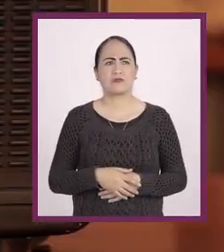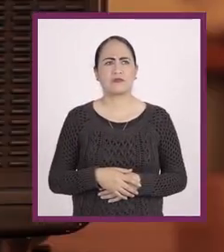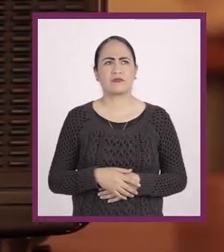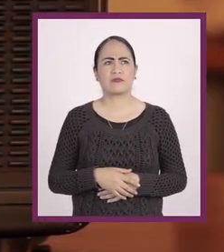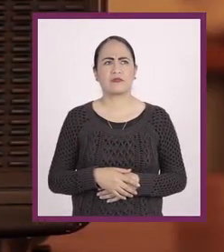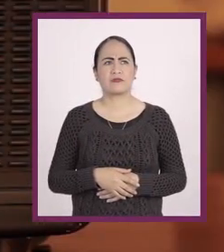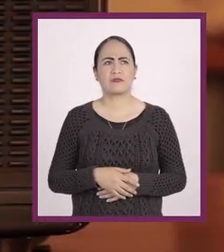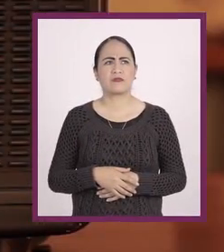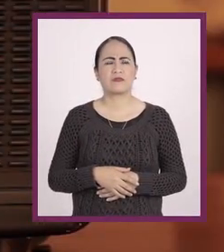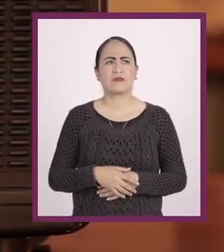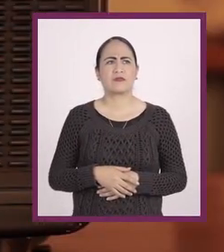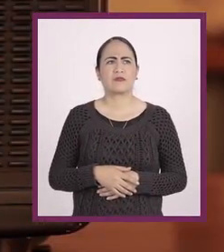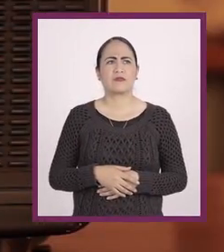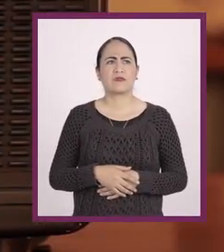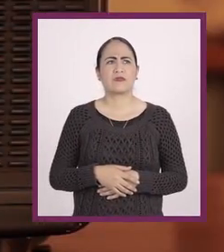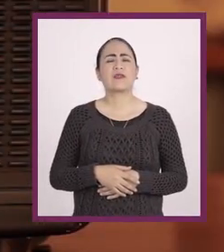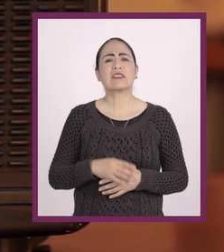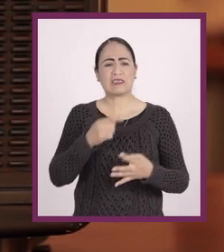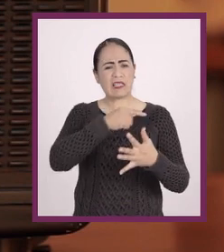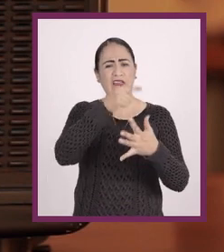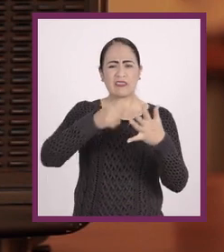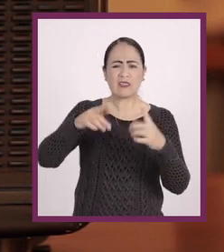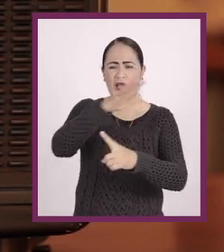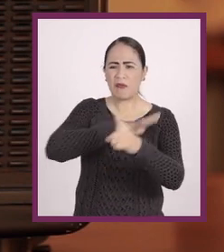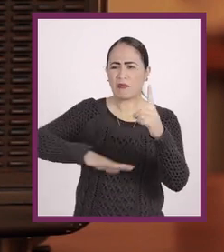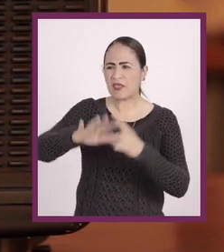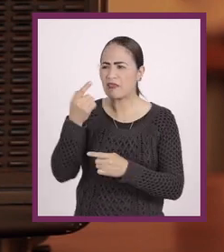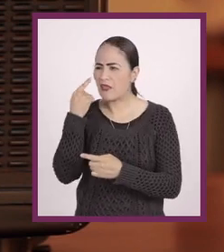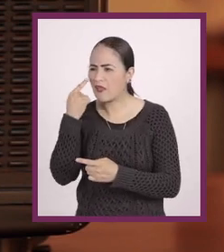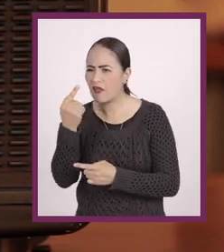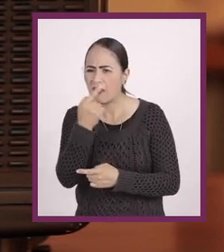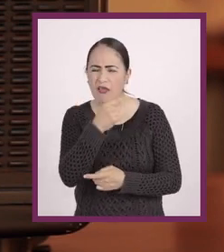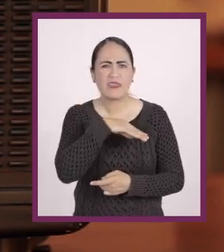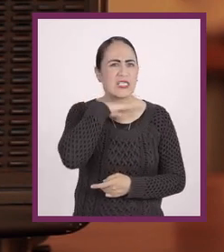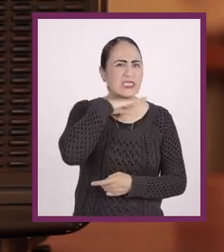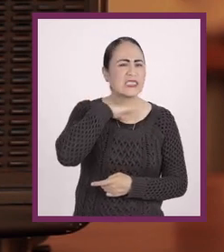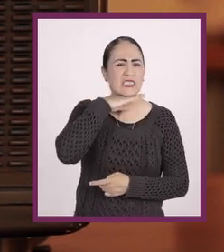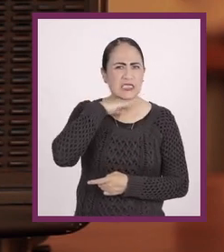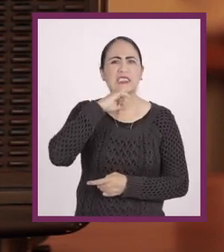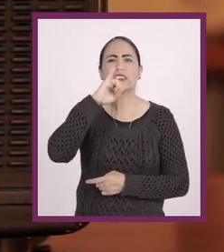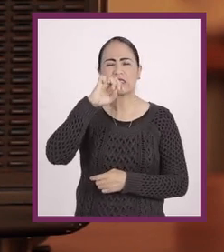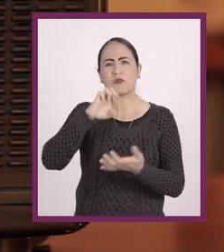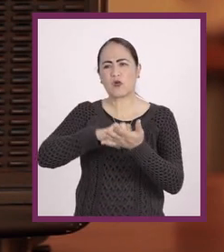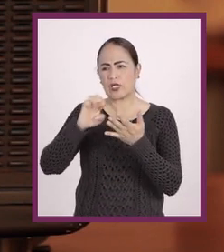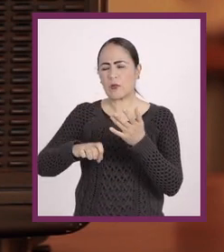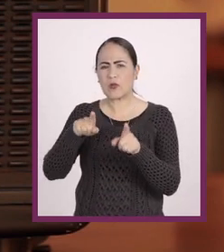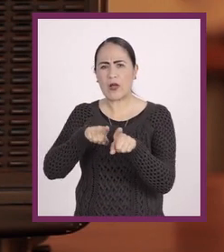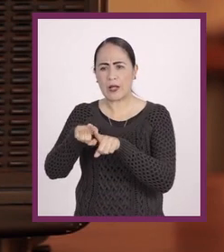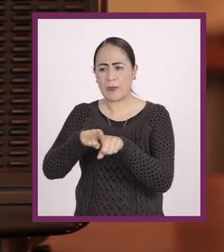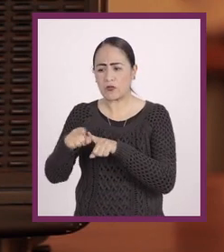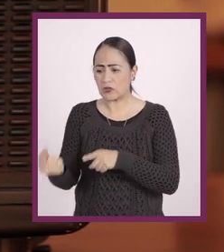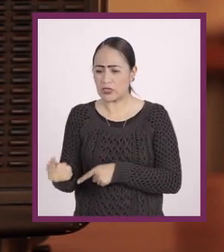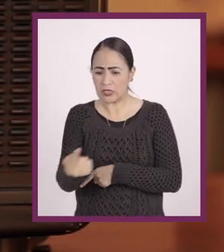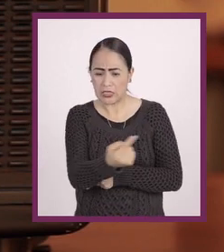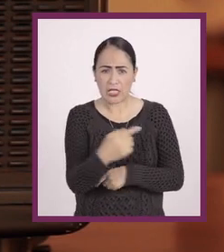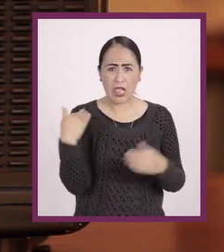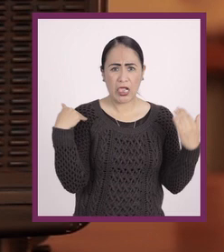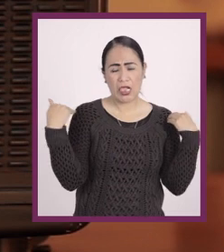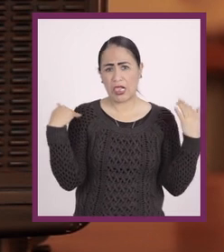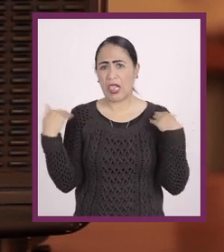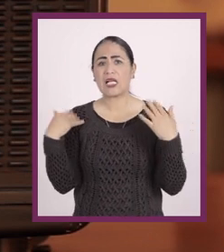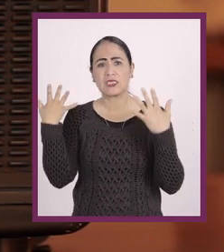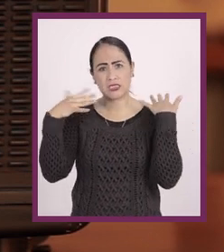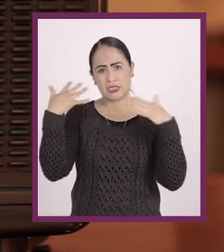si nos encontramos bastante distractores en el ambiente sobre todo los que tienen hermanos pequeños en casa pero en alguna